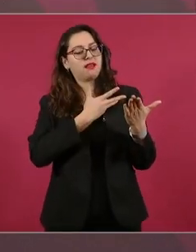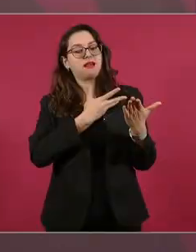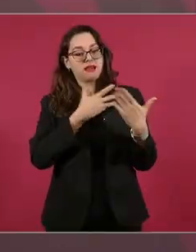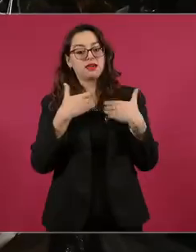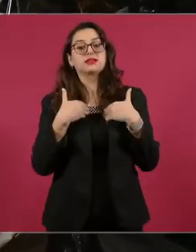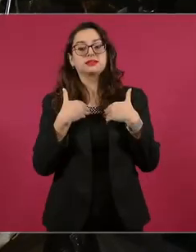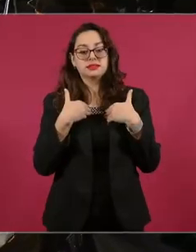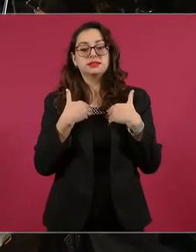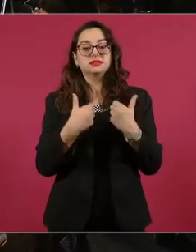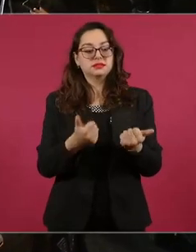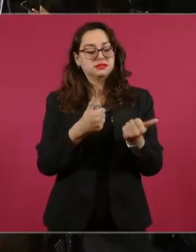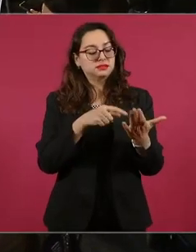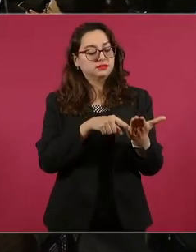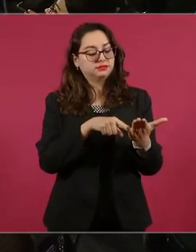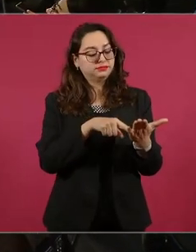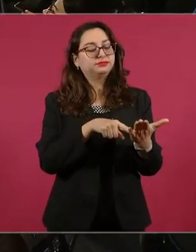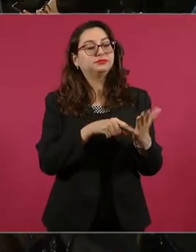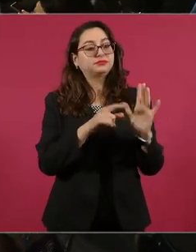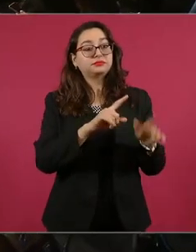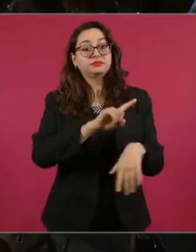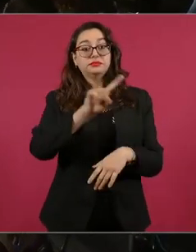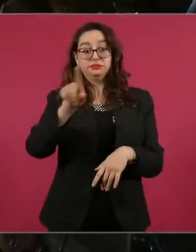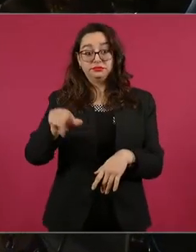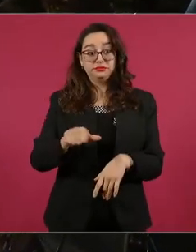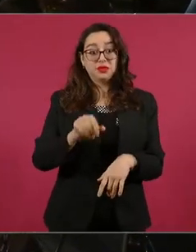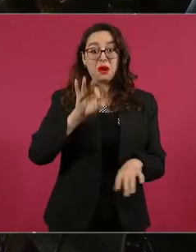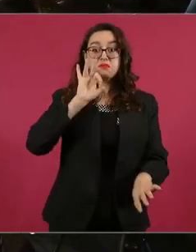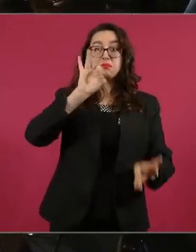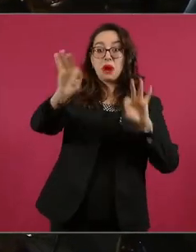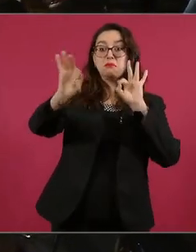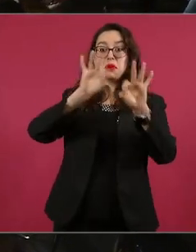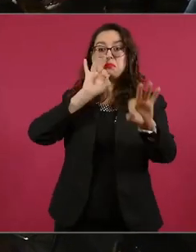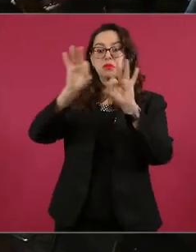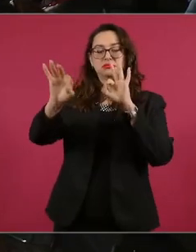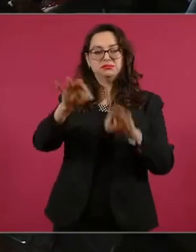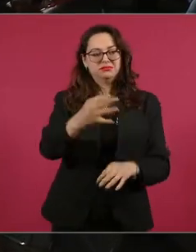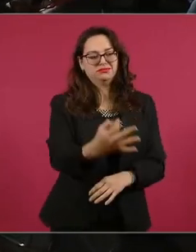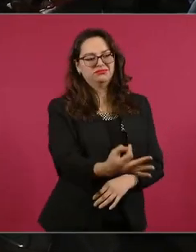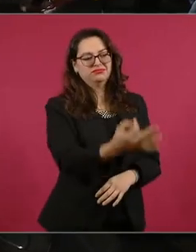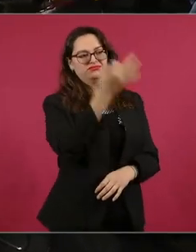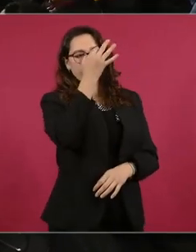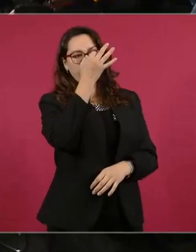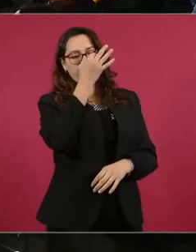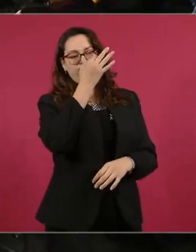y no es susceptible de manipulación, aunque